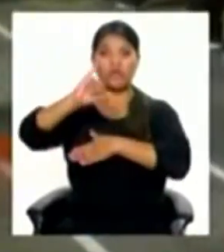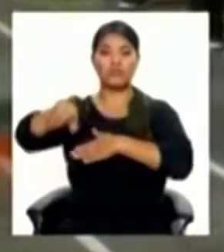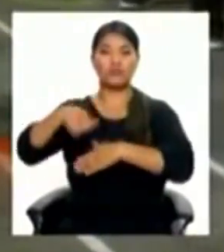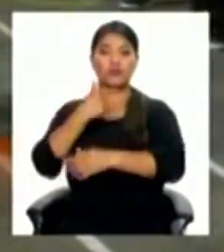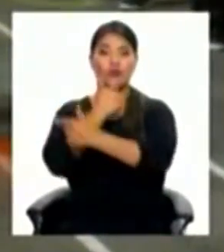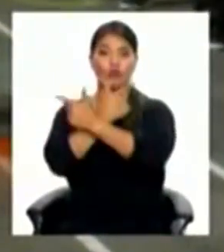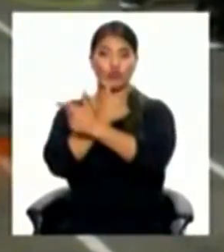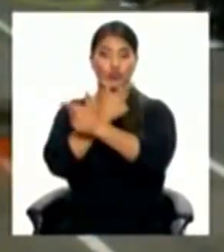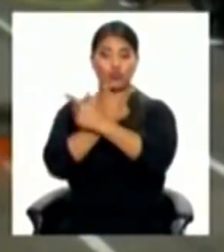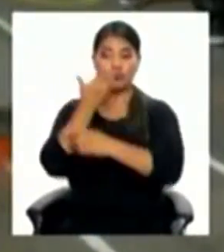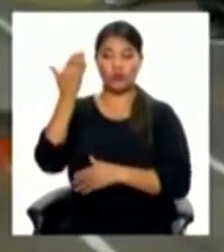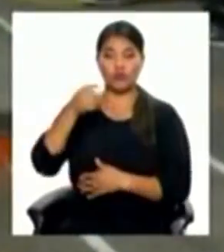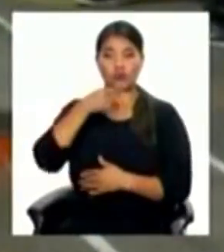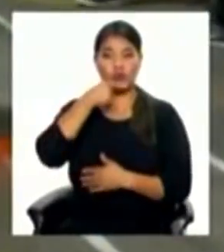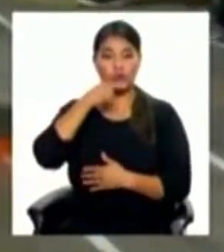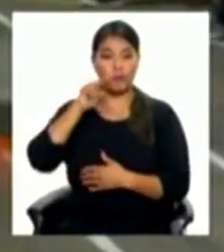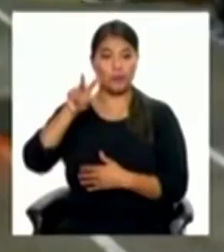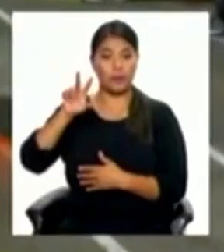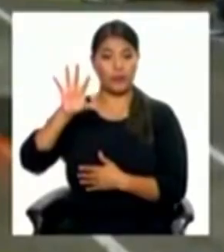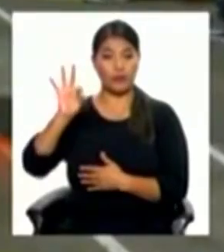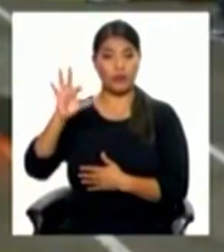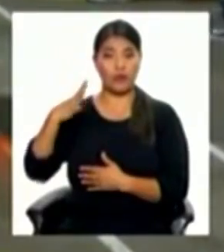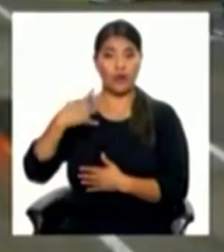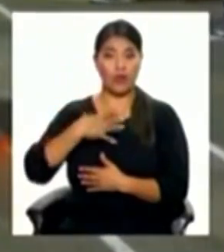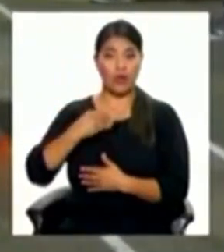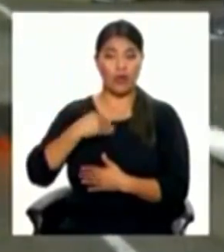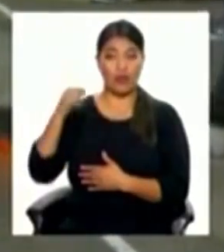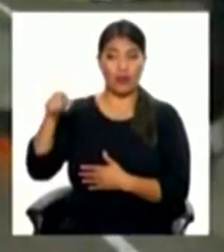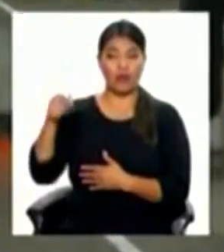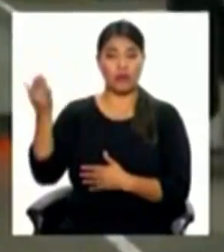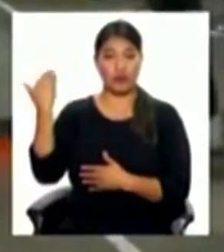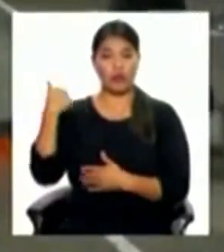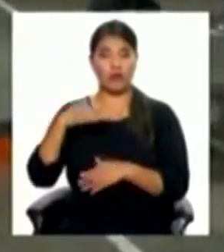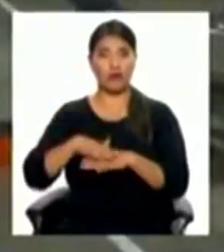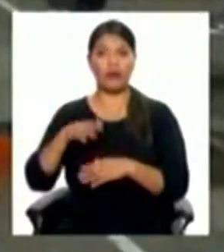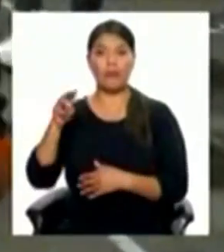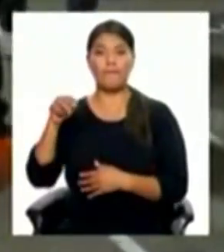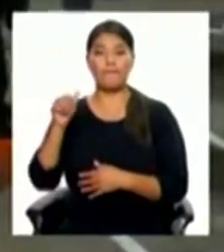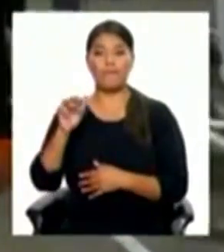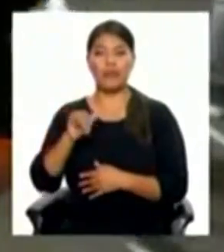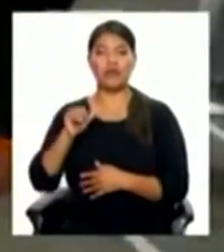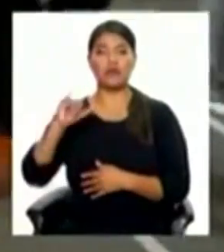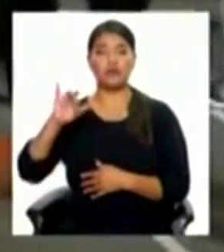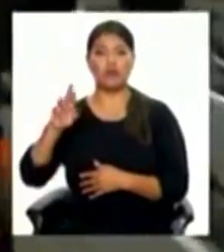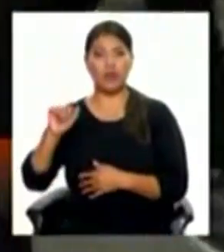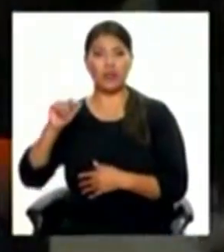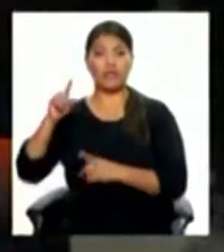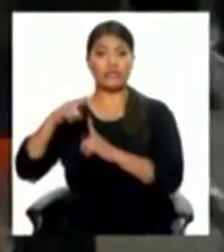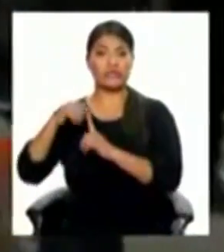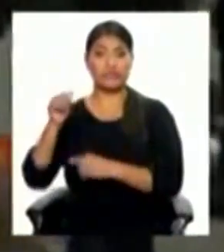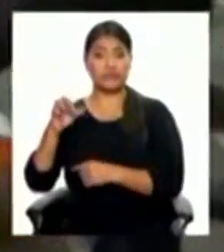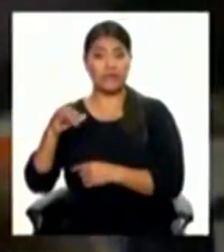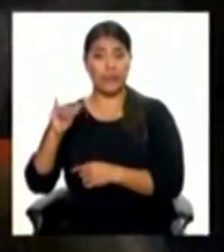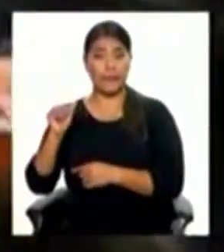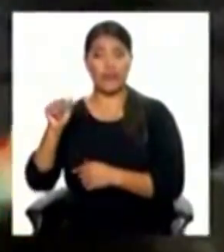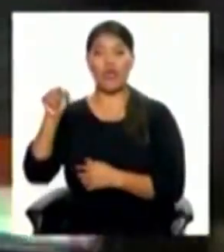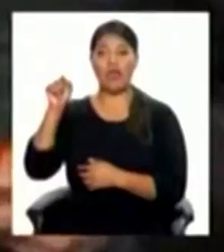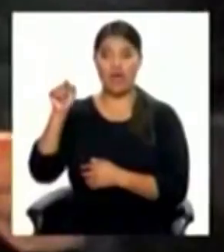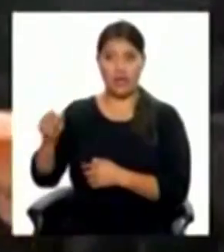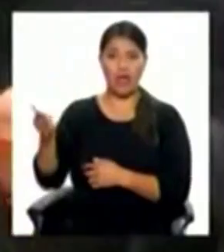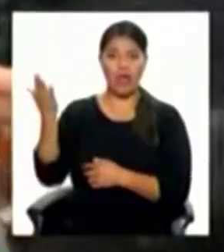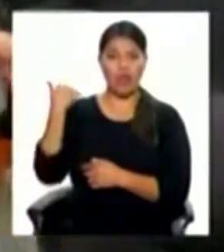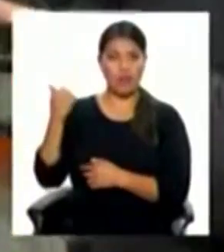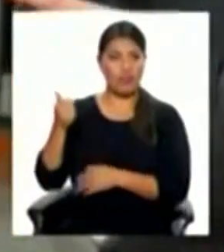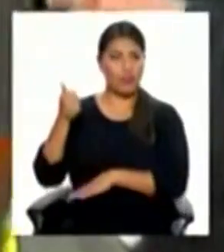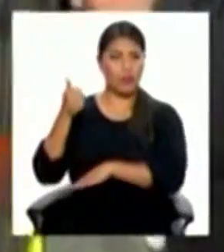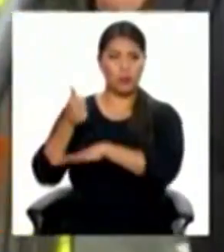29 años, identificada como Marjorie Vázquez Tapia, ha sido asesinada por presuntos